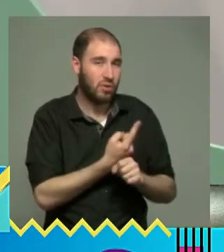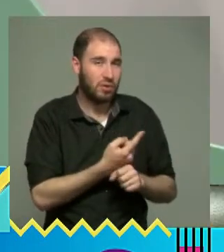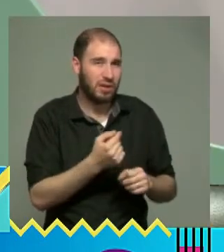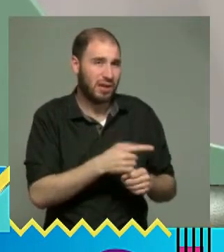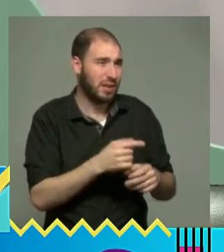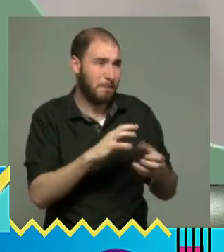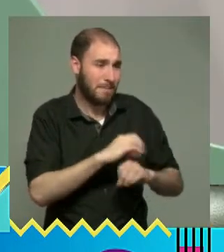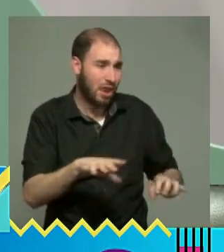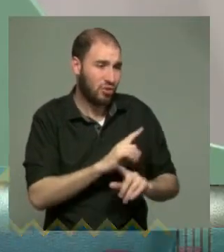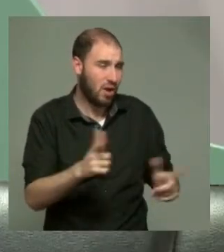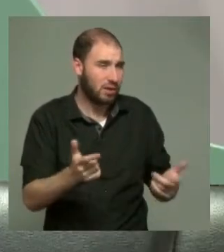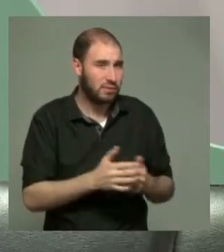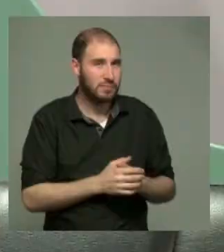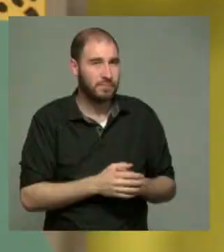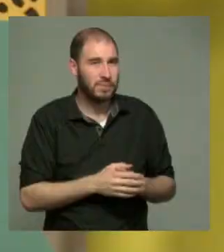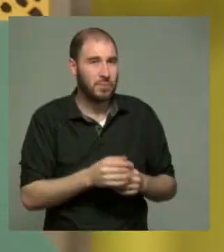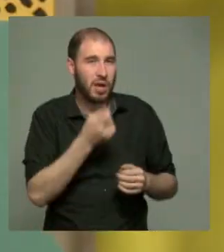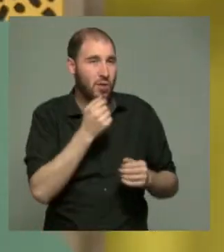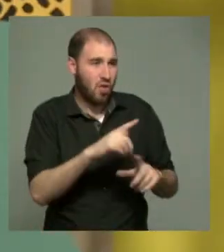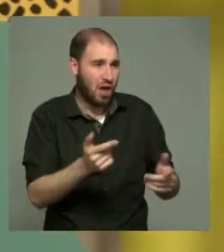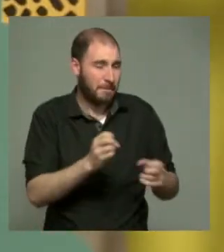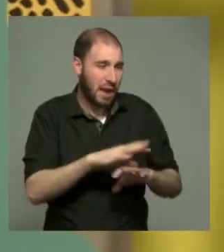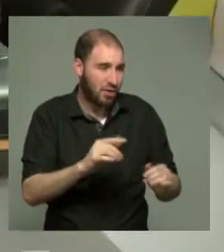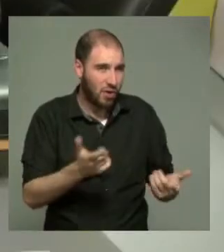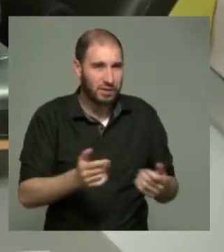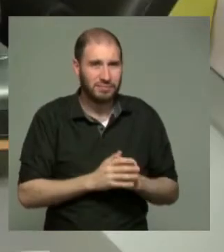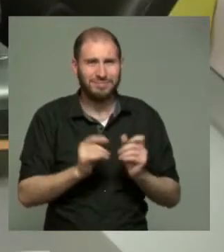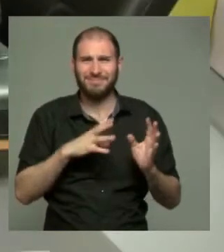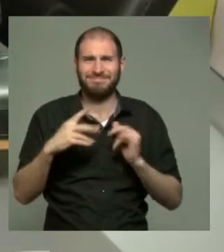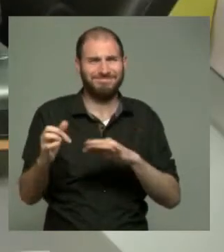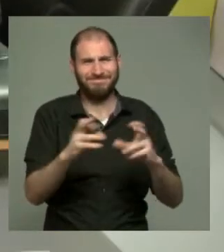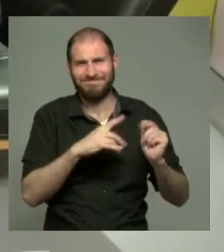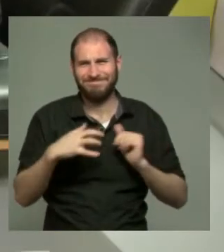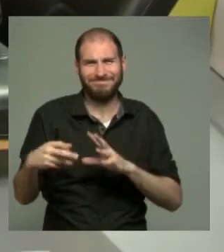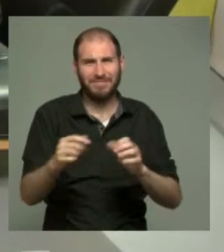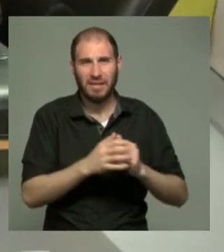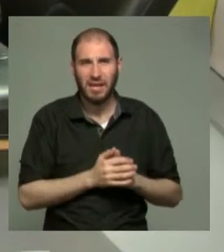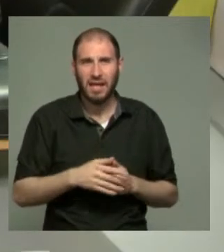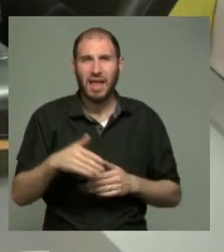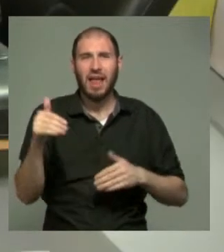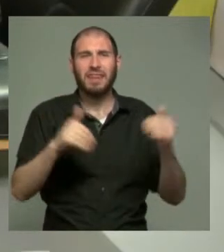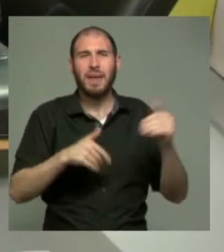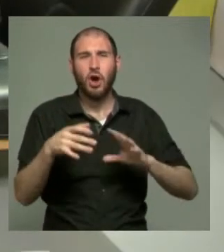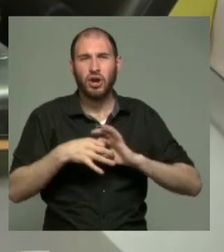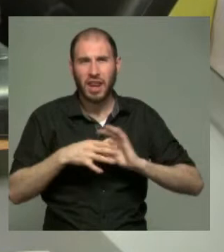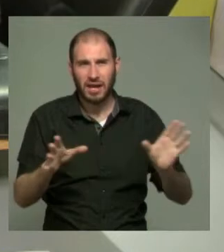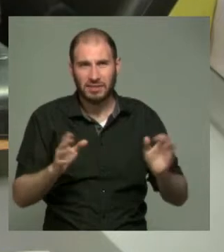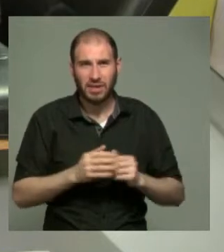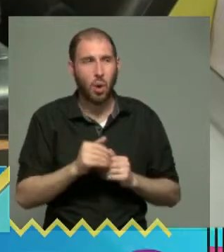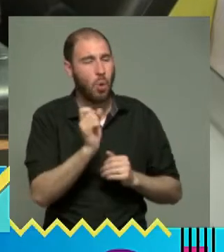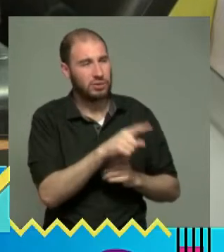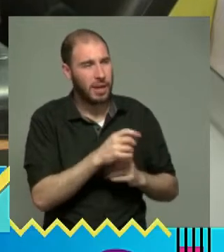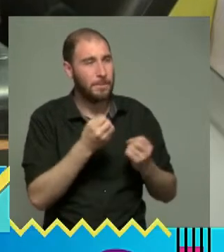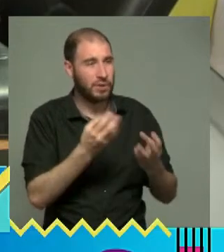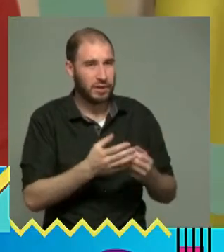nada de malo no encontrarlo. A ver, no hace el debate. Mira qué bueno lo que está diciendo. La democracia es lo que no aceptan ustedes,